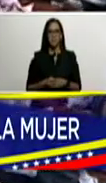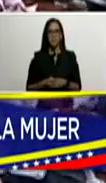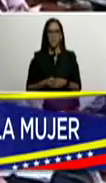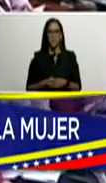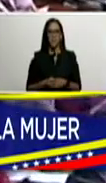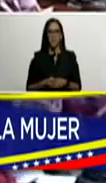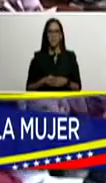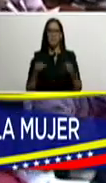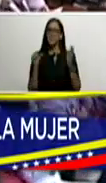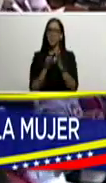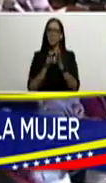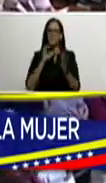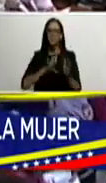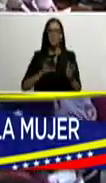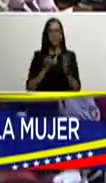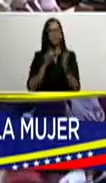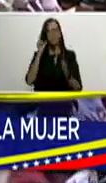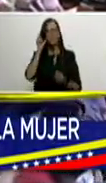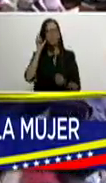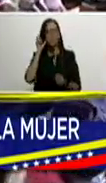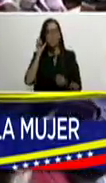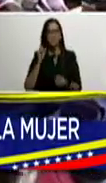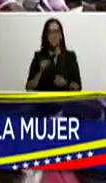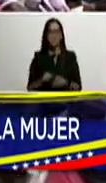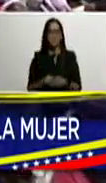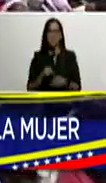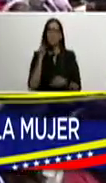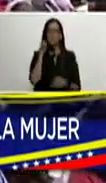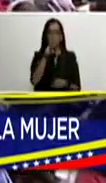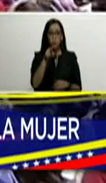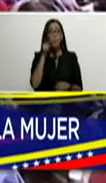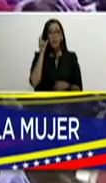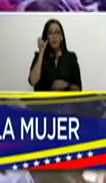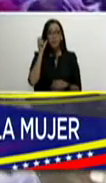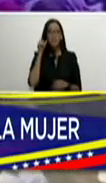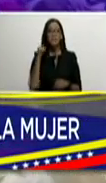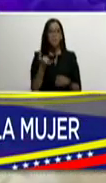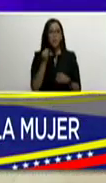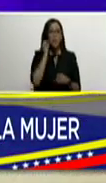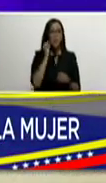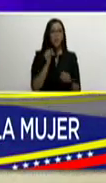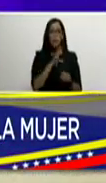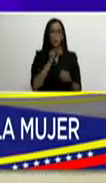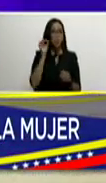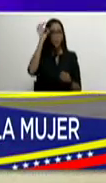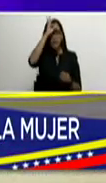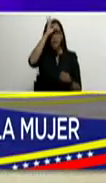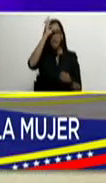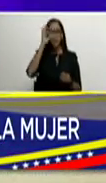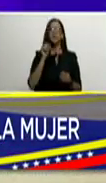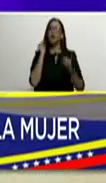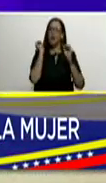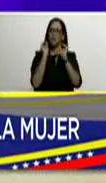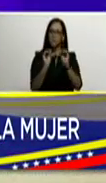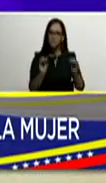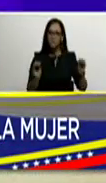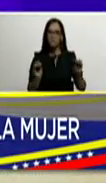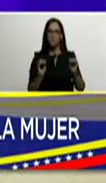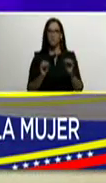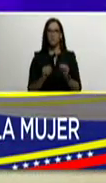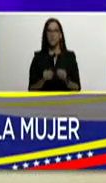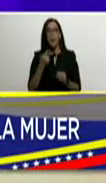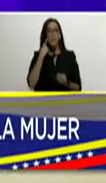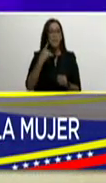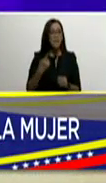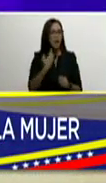donde estés, donde me escuche. Y si tú me escuchas y hay una vecina tuya que no ha escuchado este llamado, llámala.